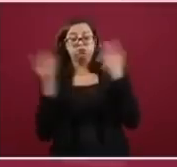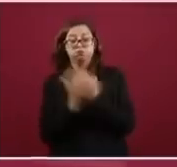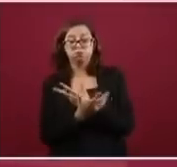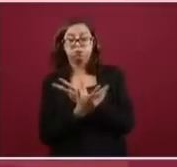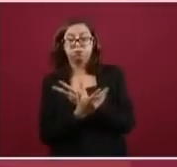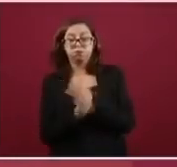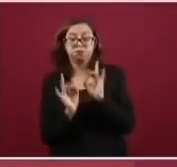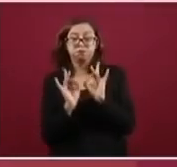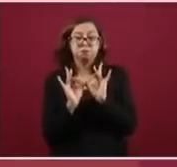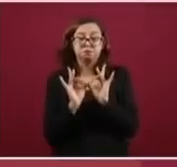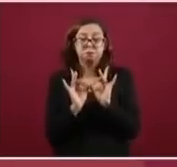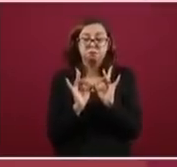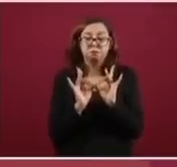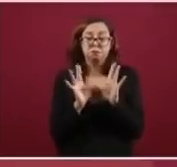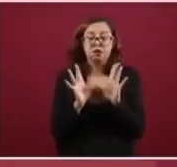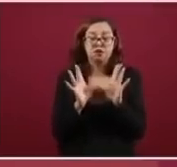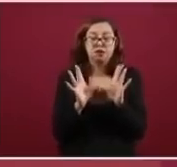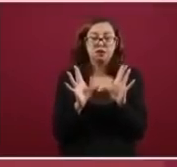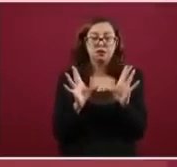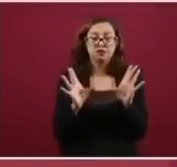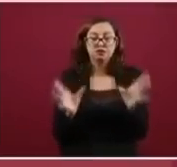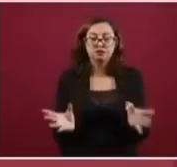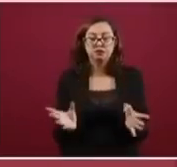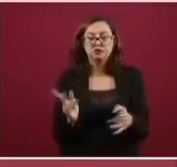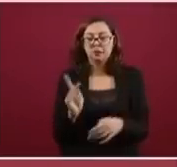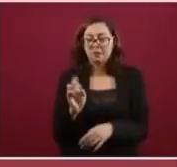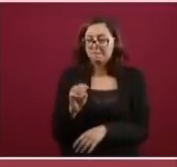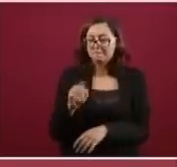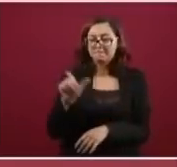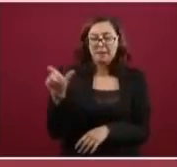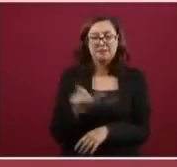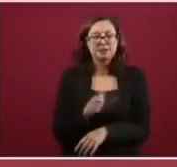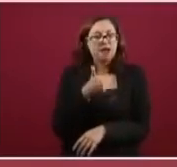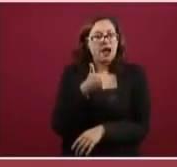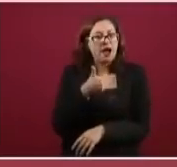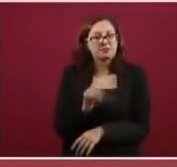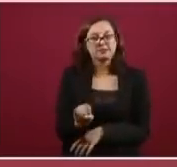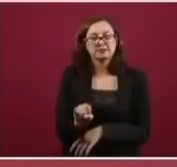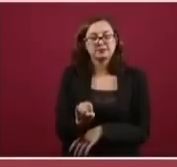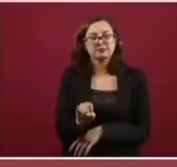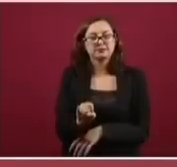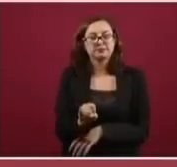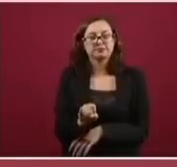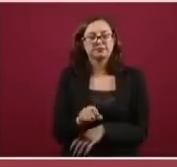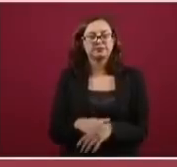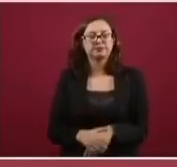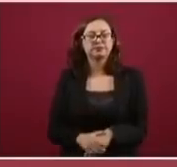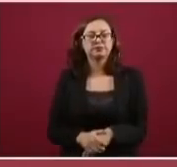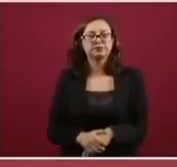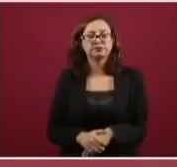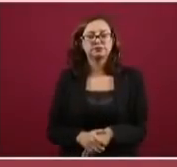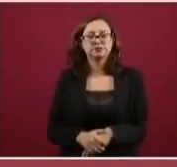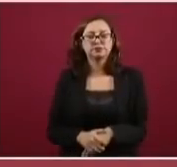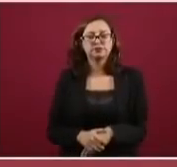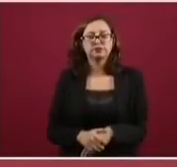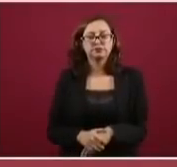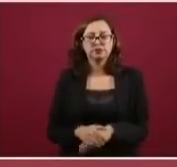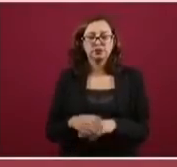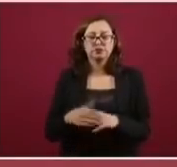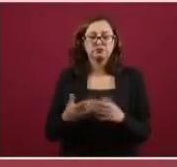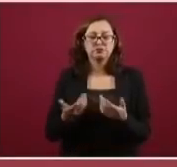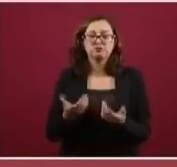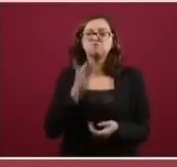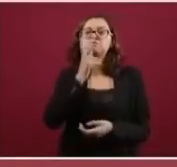situación en pemex de disminución